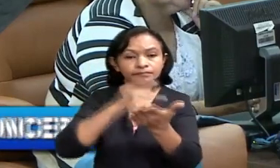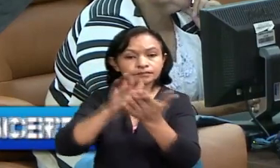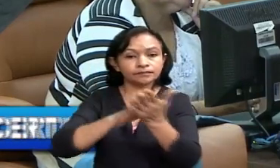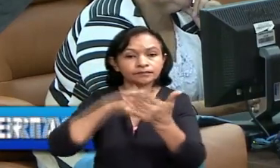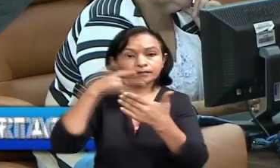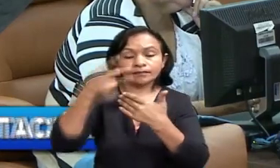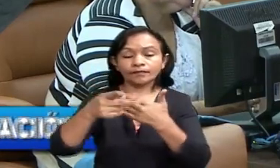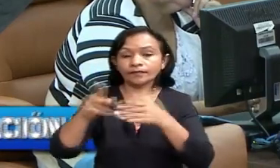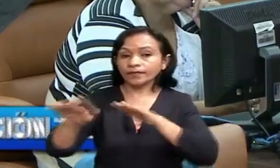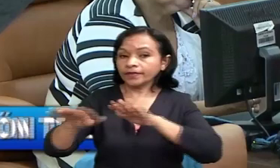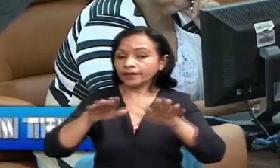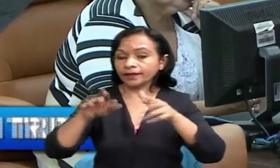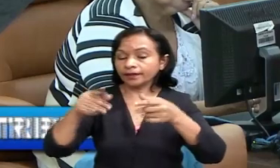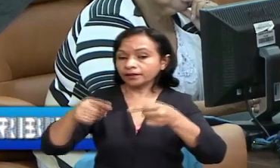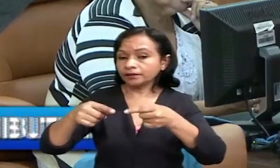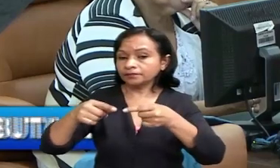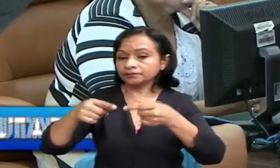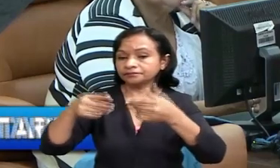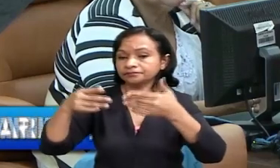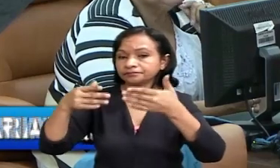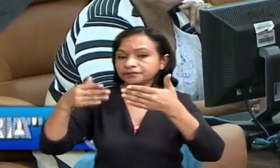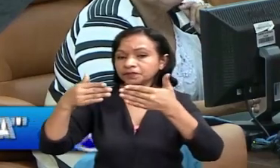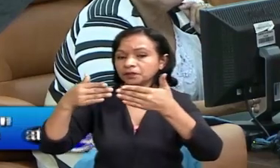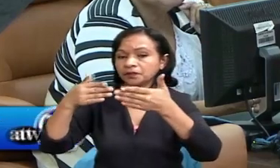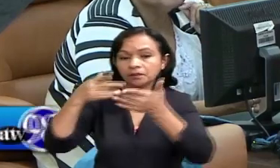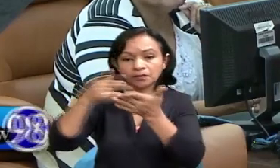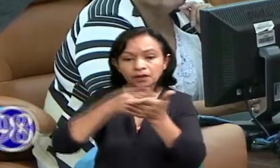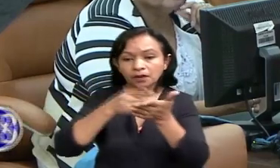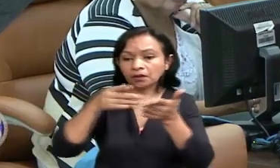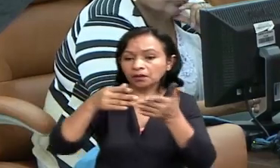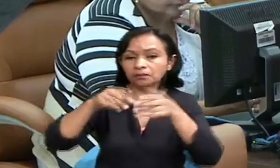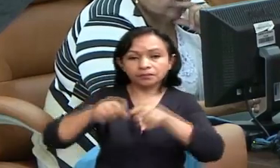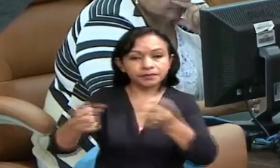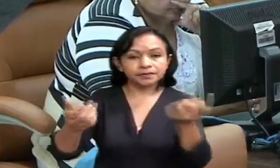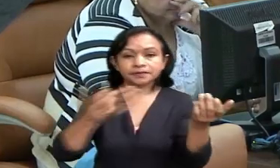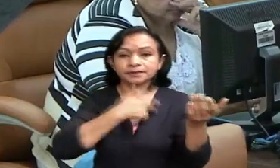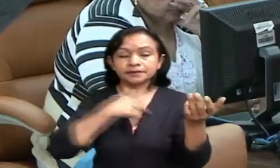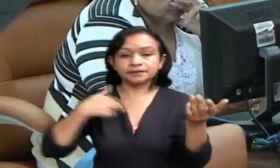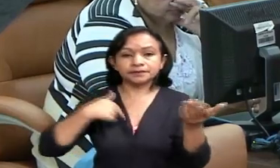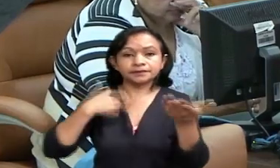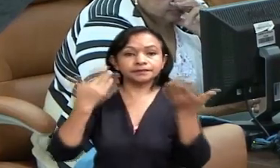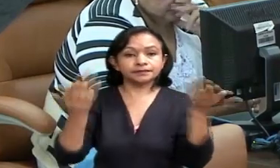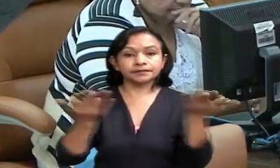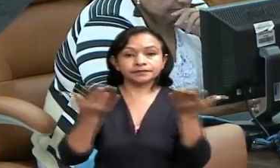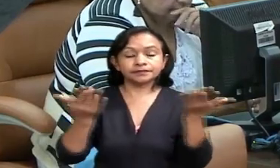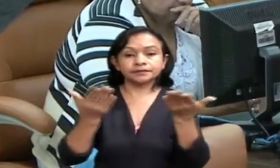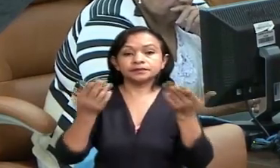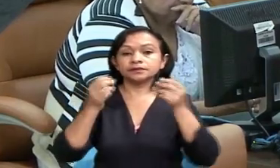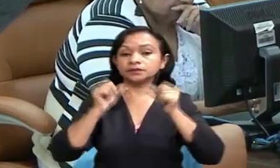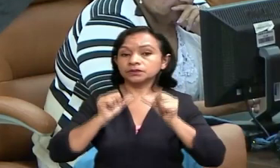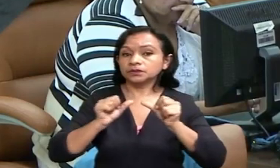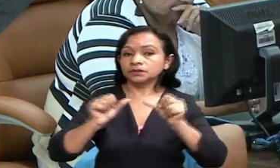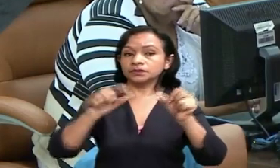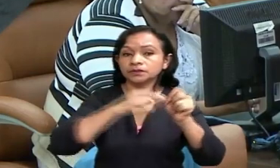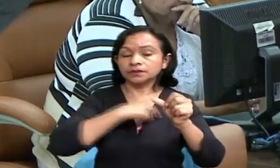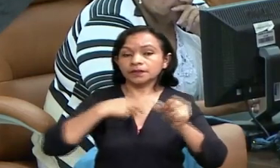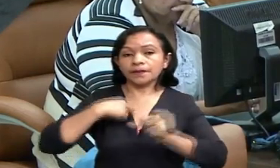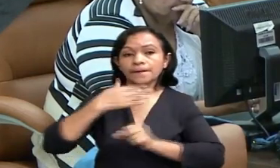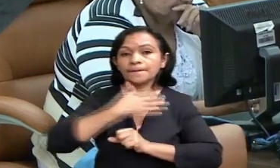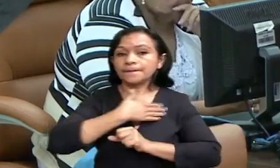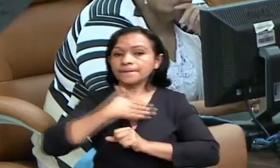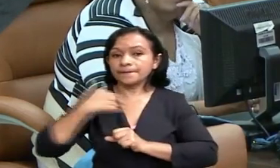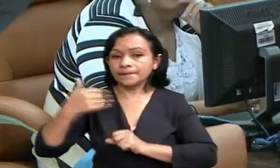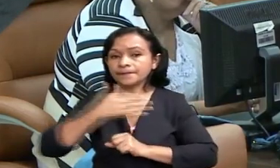se trunquen, y para que mi Instituto Nicaragüense de Seguridad Social siga siendo el mejor de